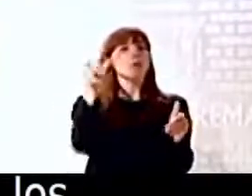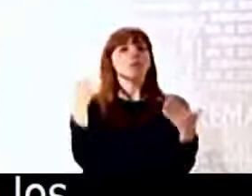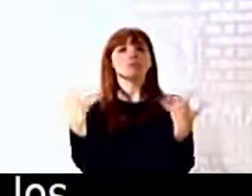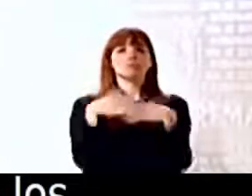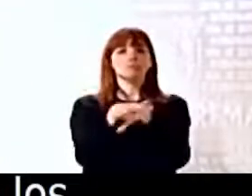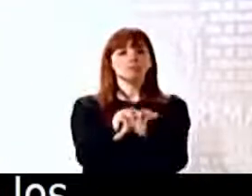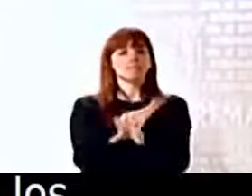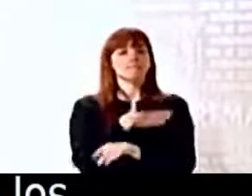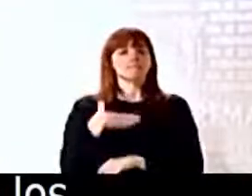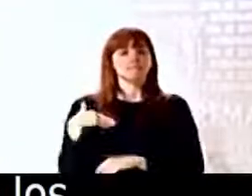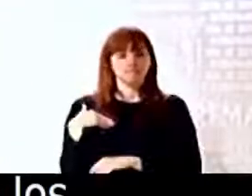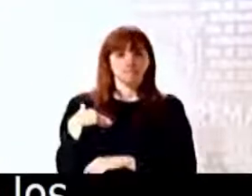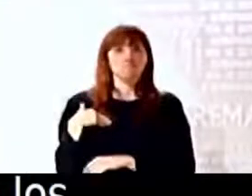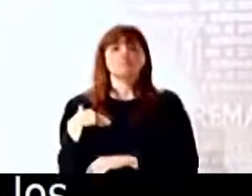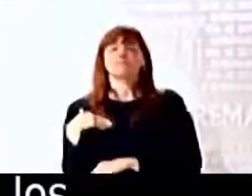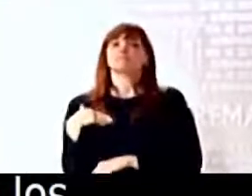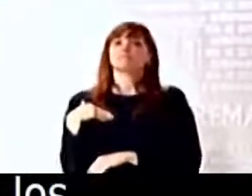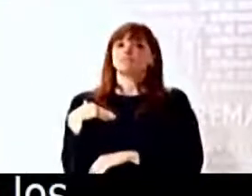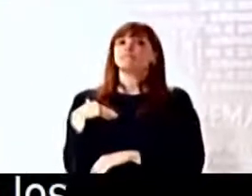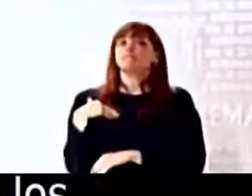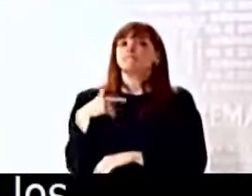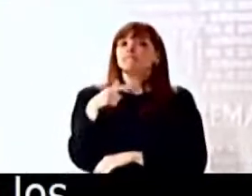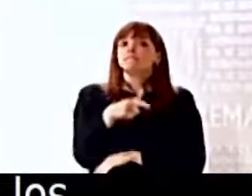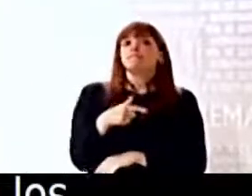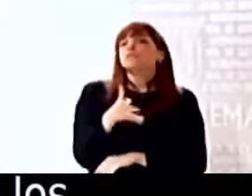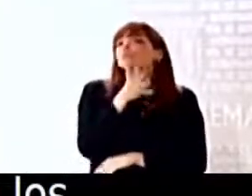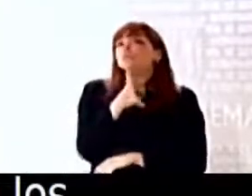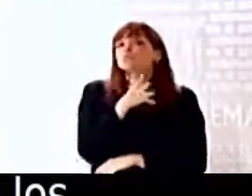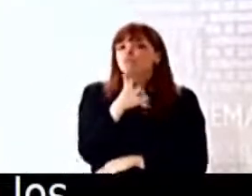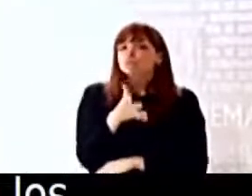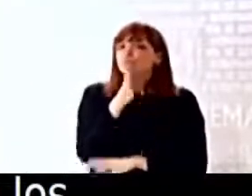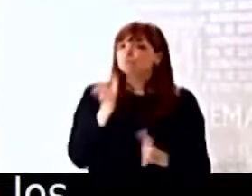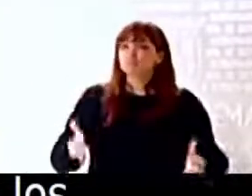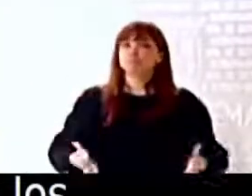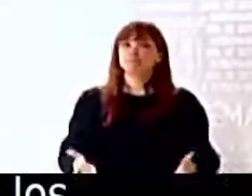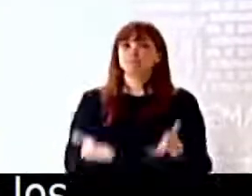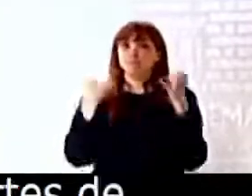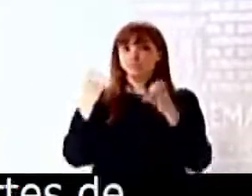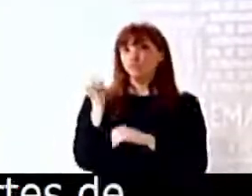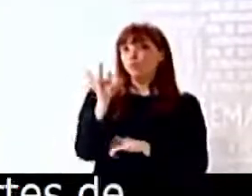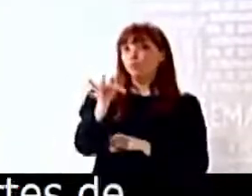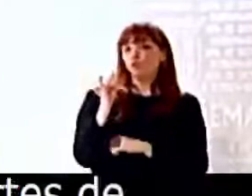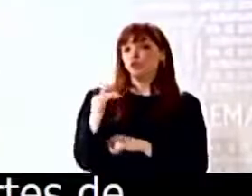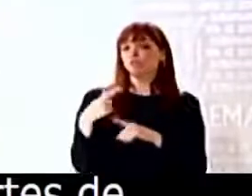quieren fusionar fundamentalmente porque va a ser una ventaja